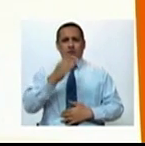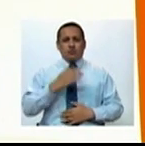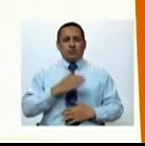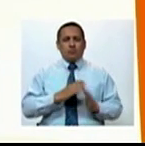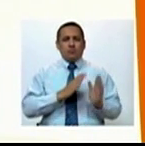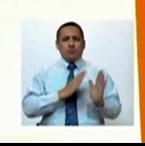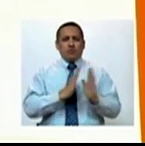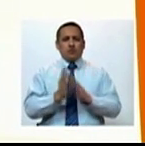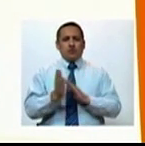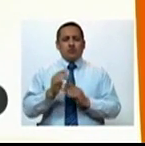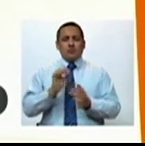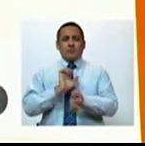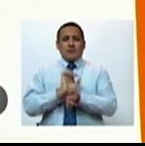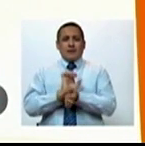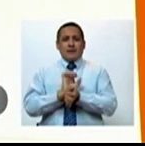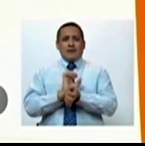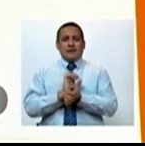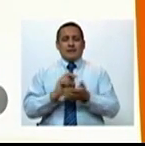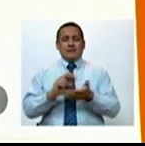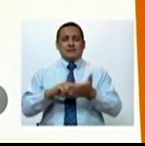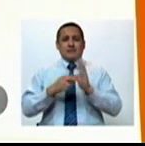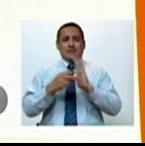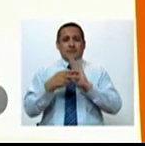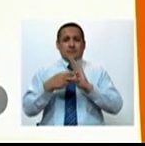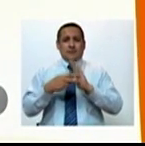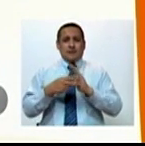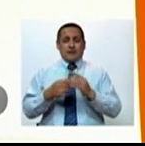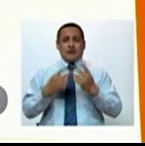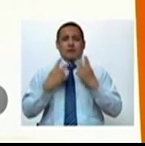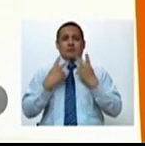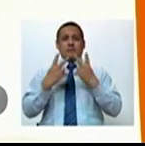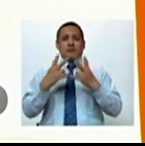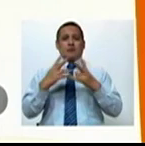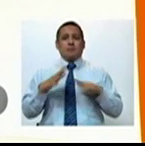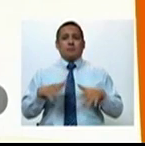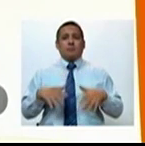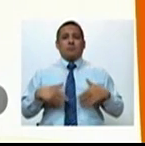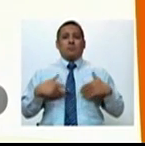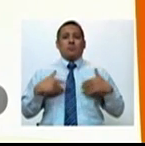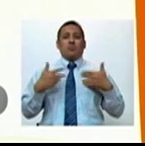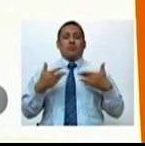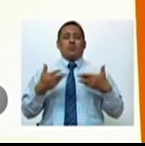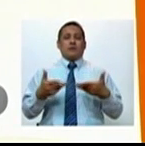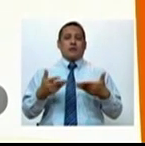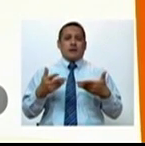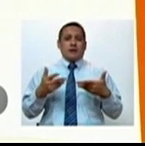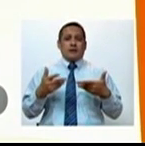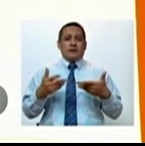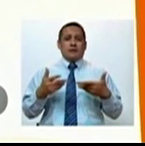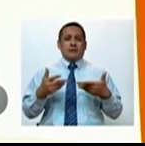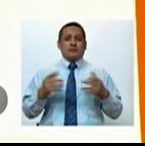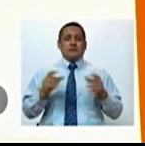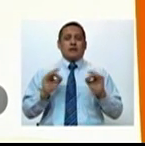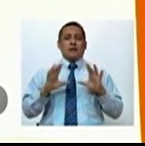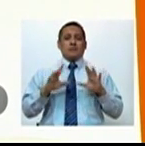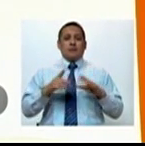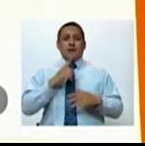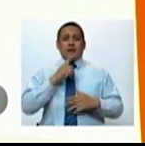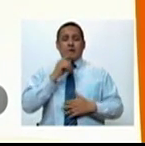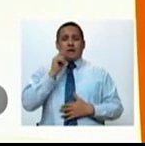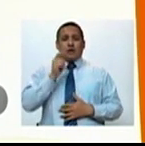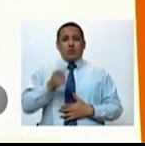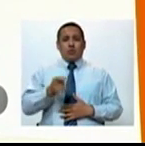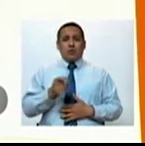penal se expone a que pueda el